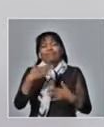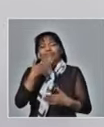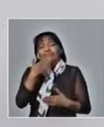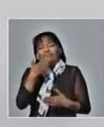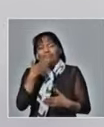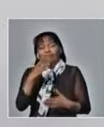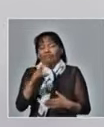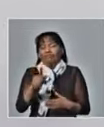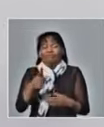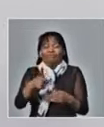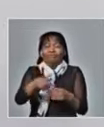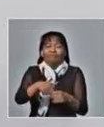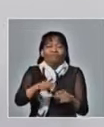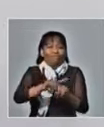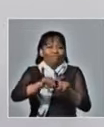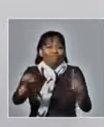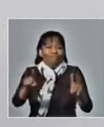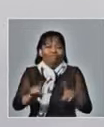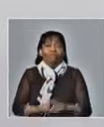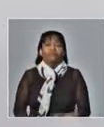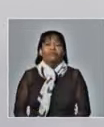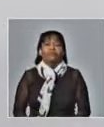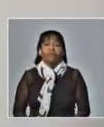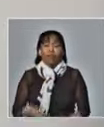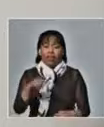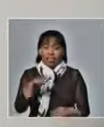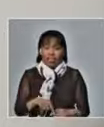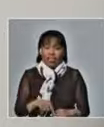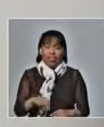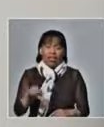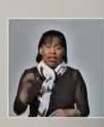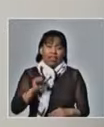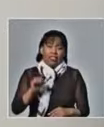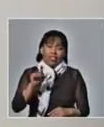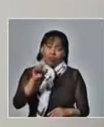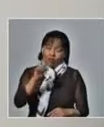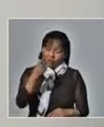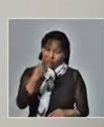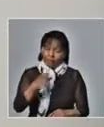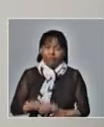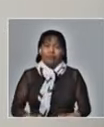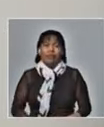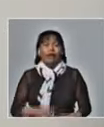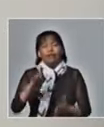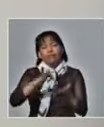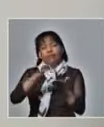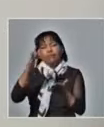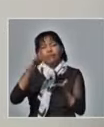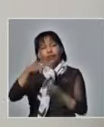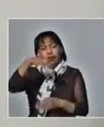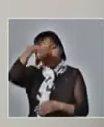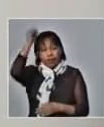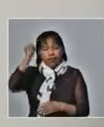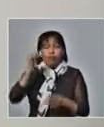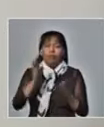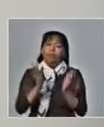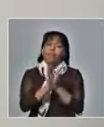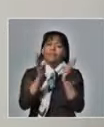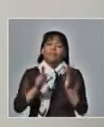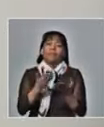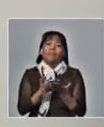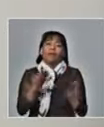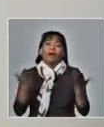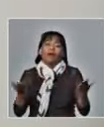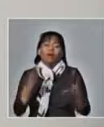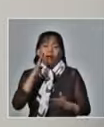Esto es agenda del siglo XXI. Gracias, candidato, por su participación. Tiene ahora la palabra el candidato Luis